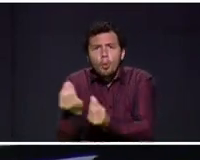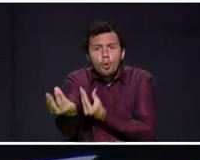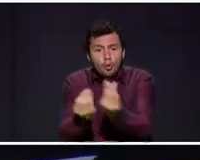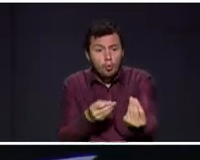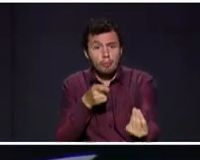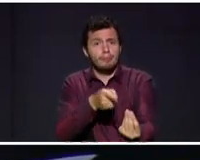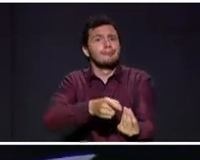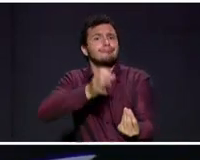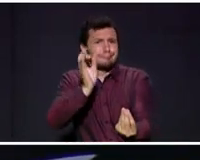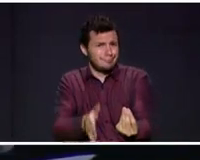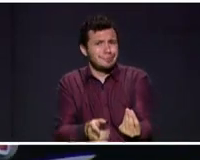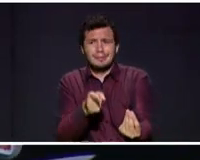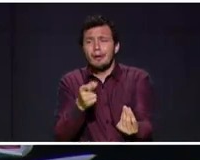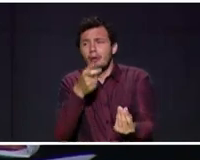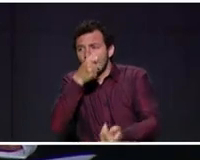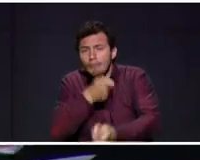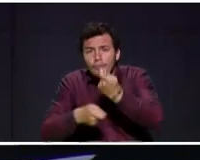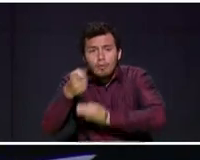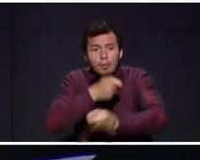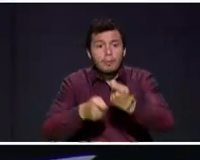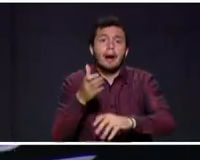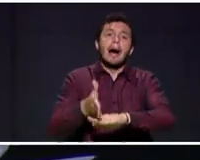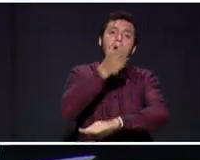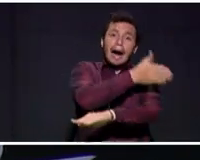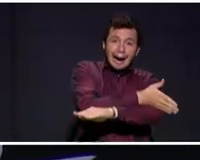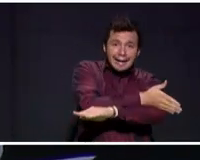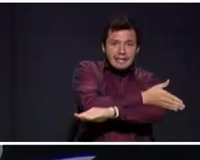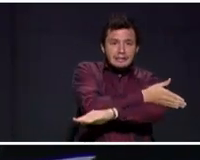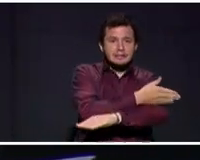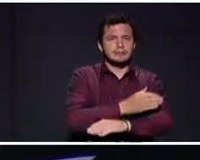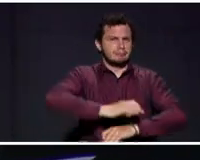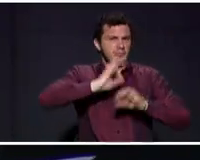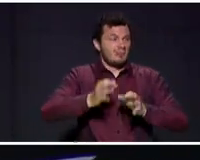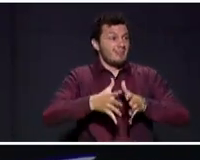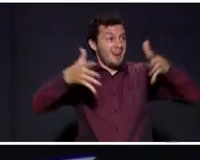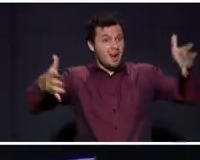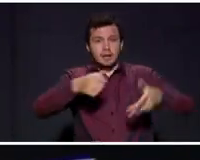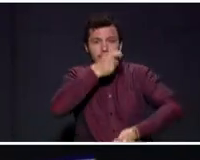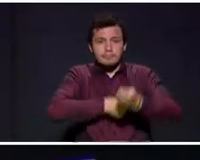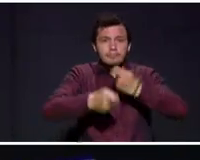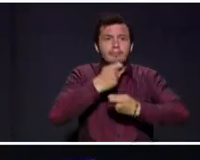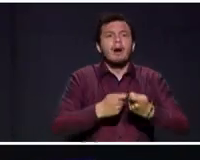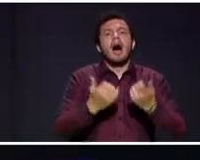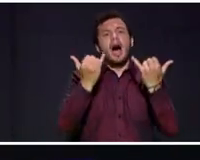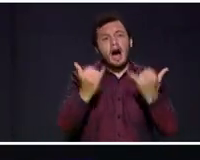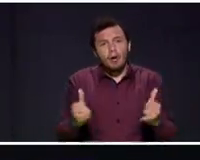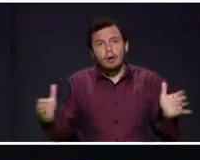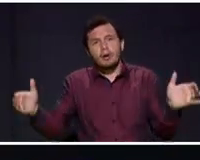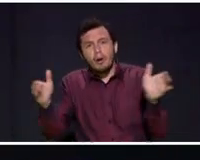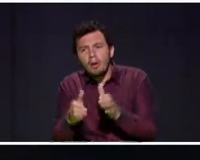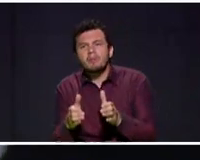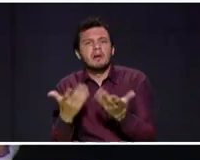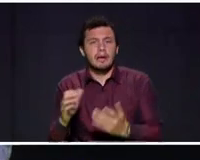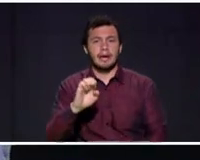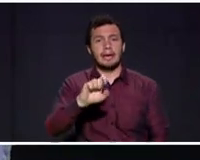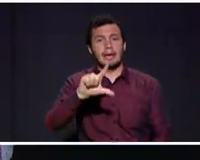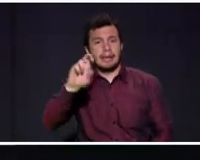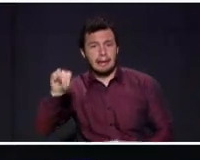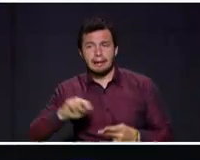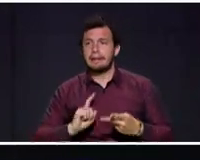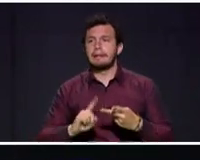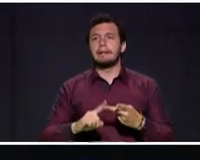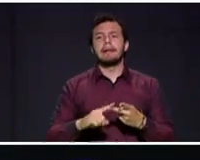los que anteriormente eran cárteles hoy son grupos ilegales armados el l en el clan del golfo las dos disidencias